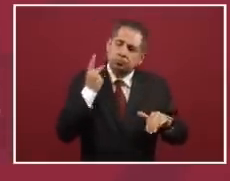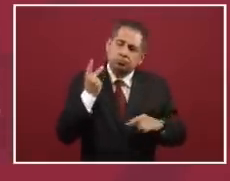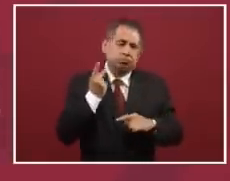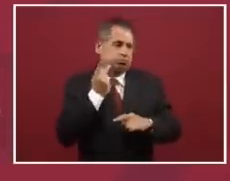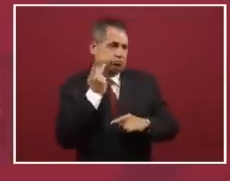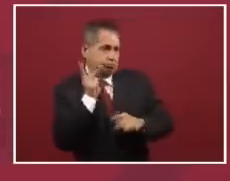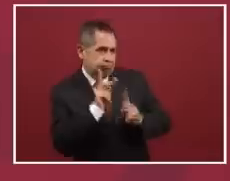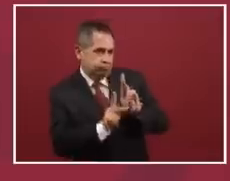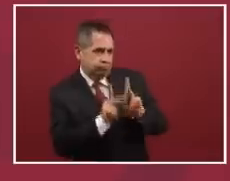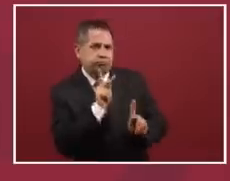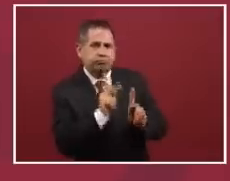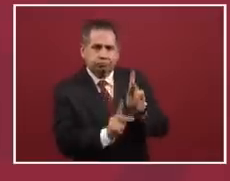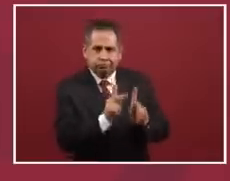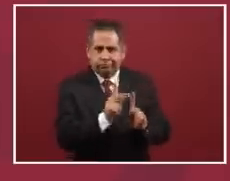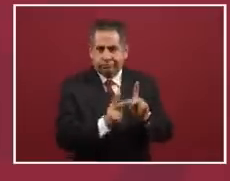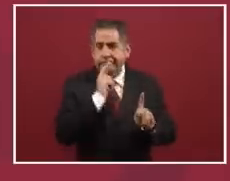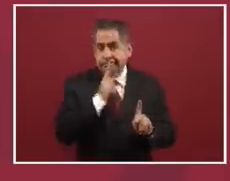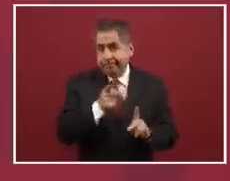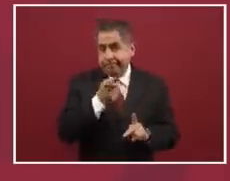para evitar la confrontación.